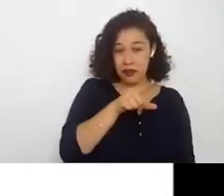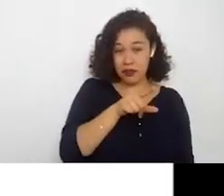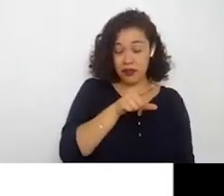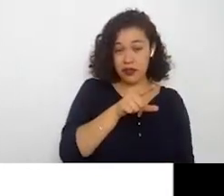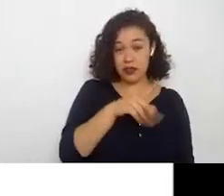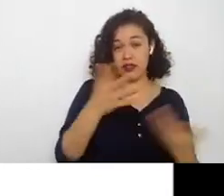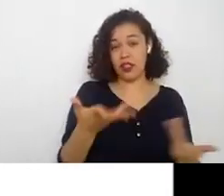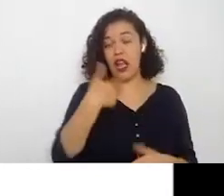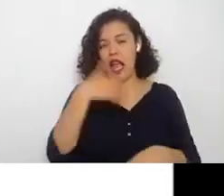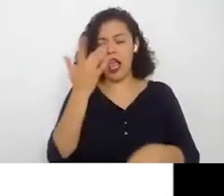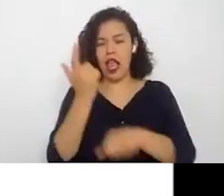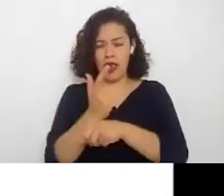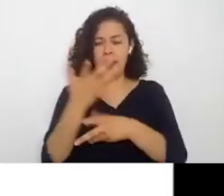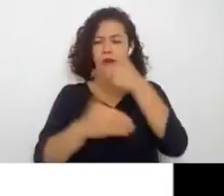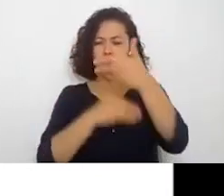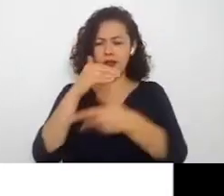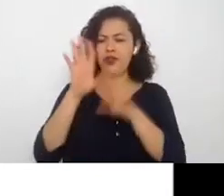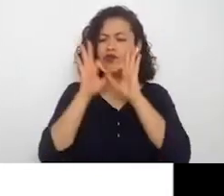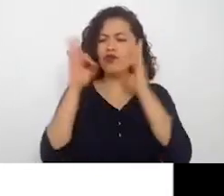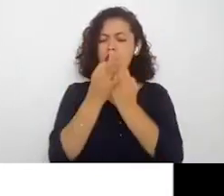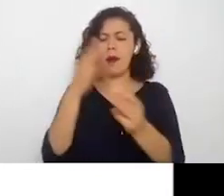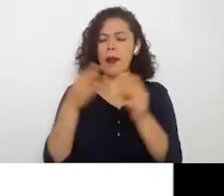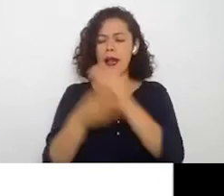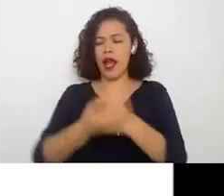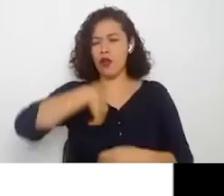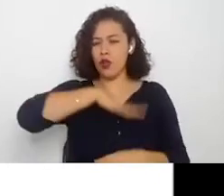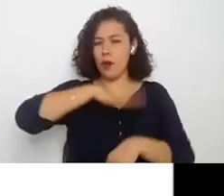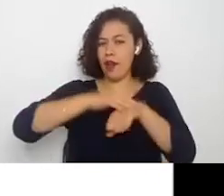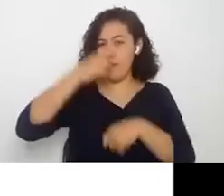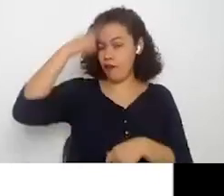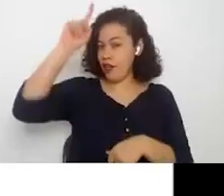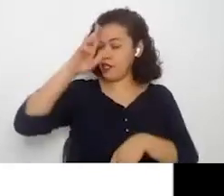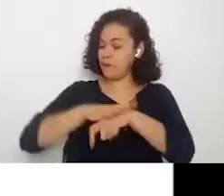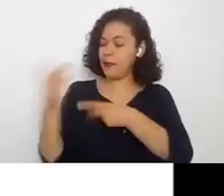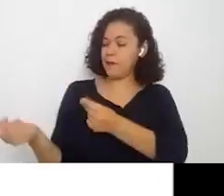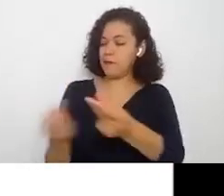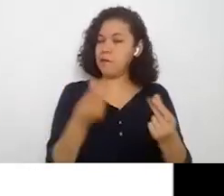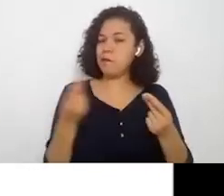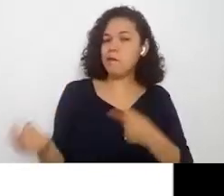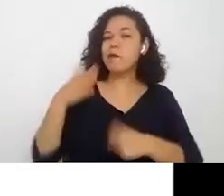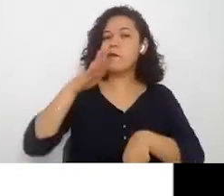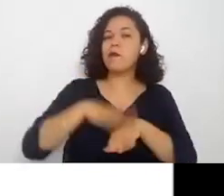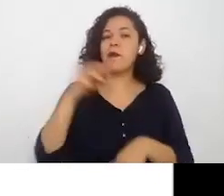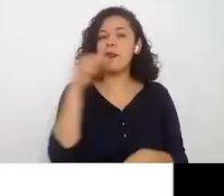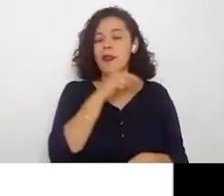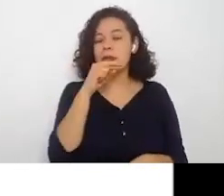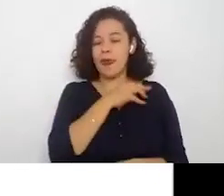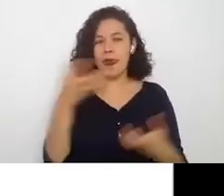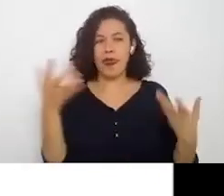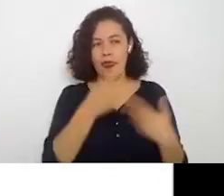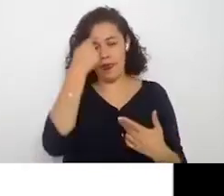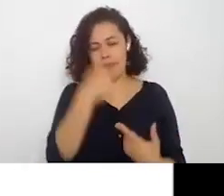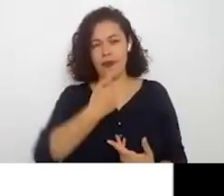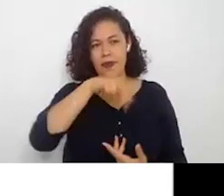procesos y medios y herramientas que nos facilitan, que nos eficientizan y que nos hacen más eficaces en nuestro